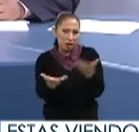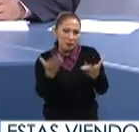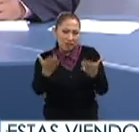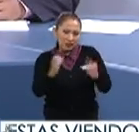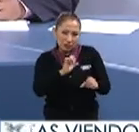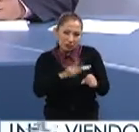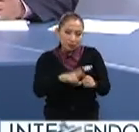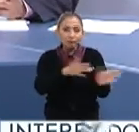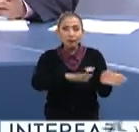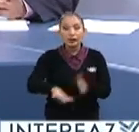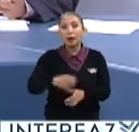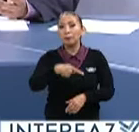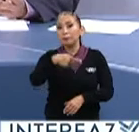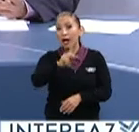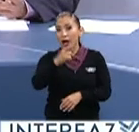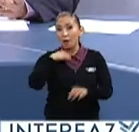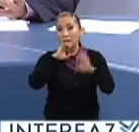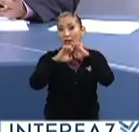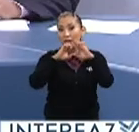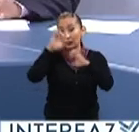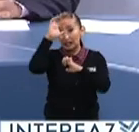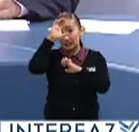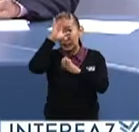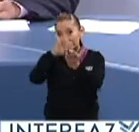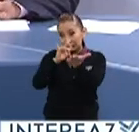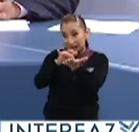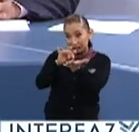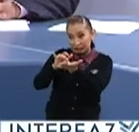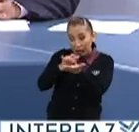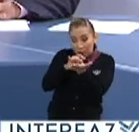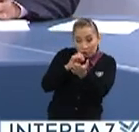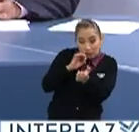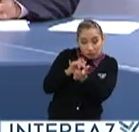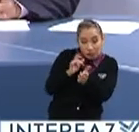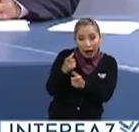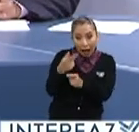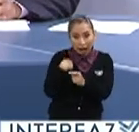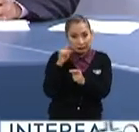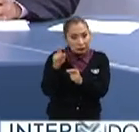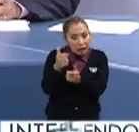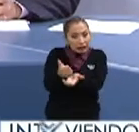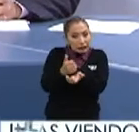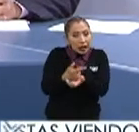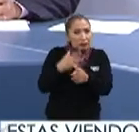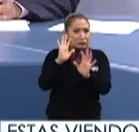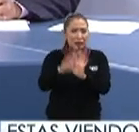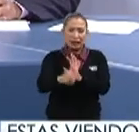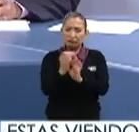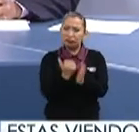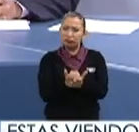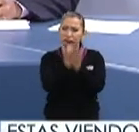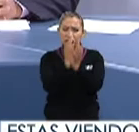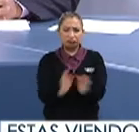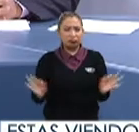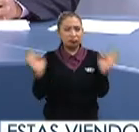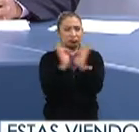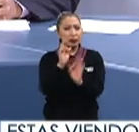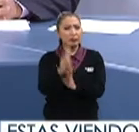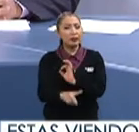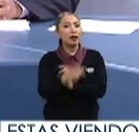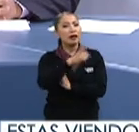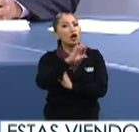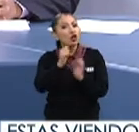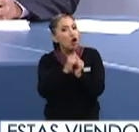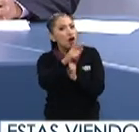veces es especializada. Bueno, pero el periodismo científico precisamente tiene alcances inimaginables. Tiene alcances que